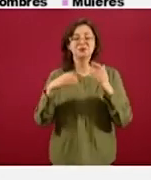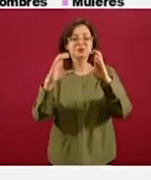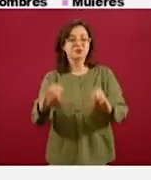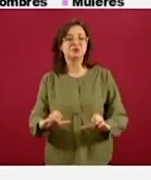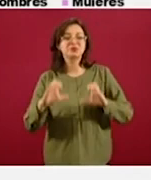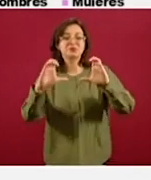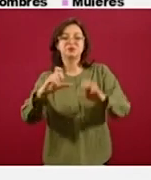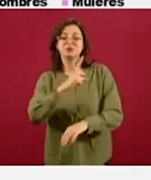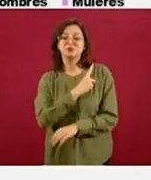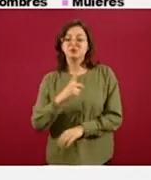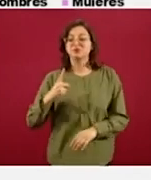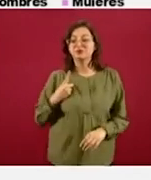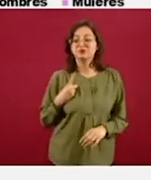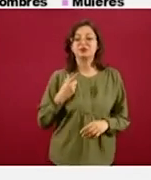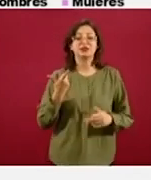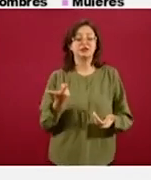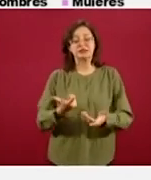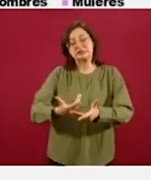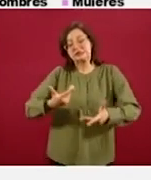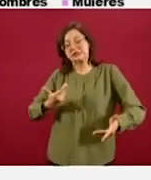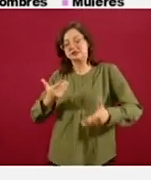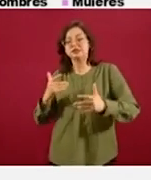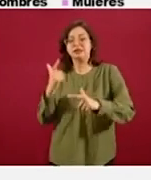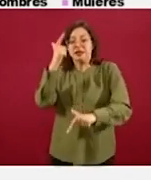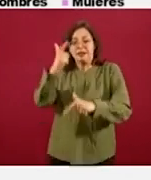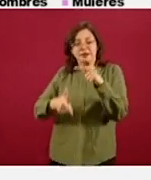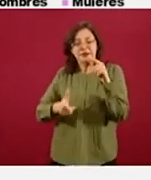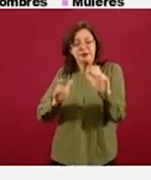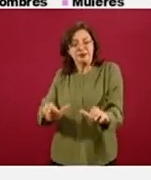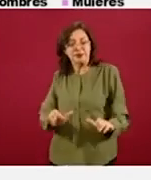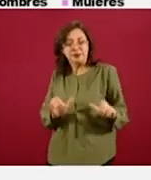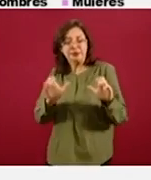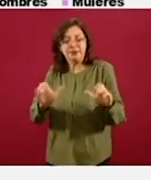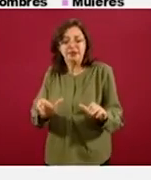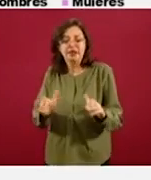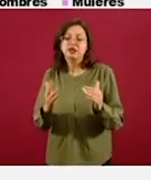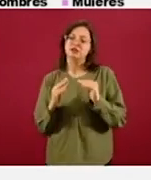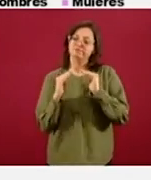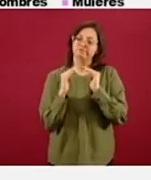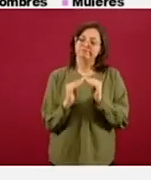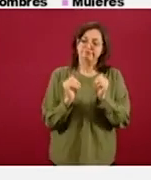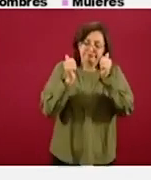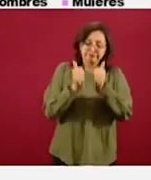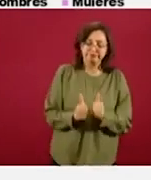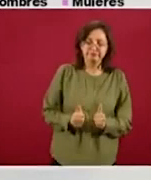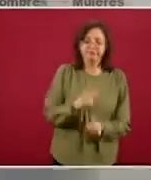y las medidas básicas de prevención, y todos debemos de quedarnos en casa.